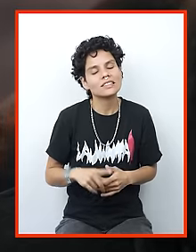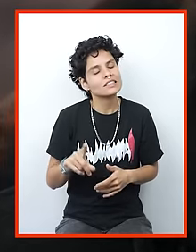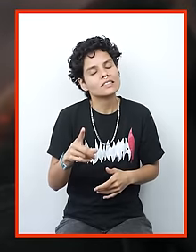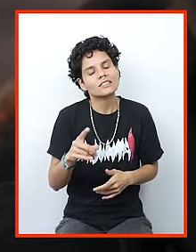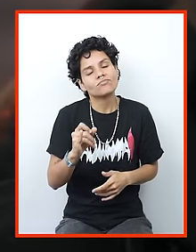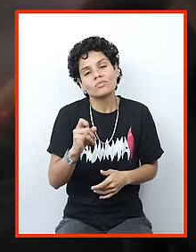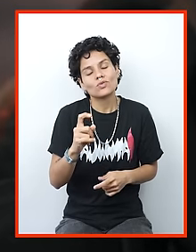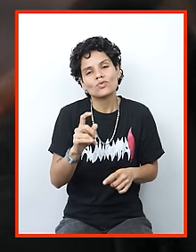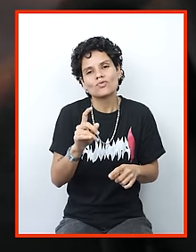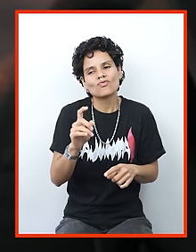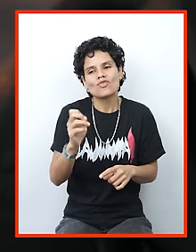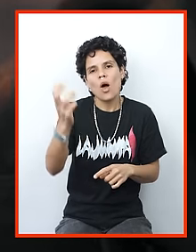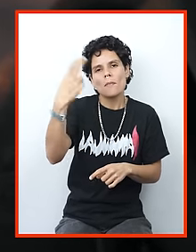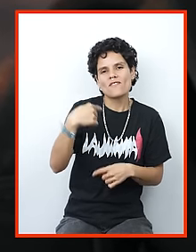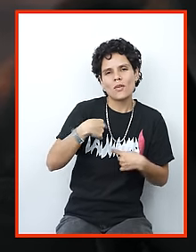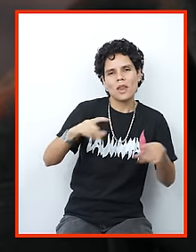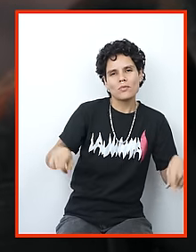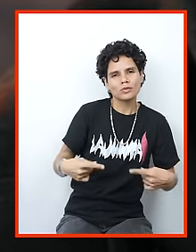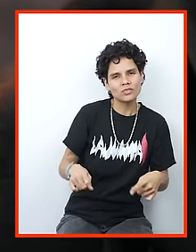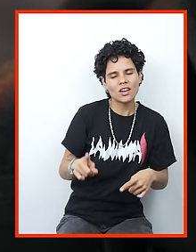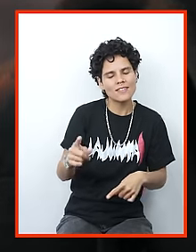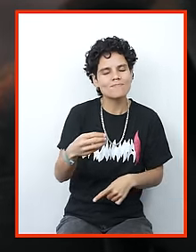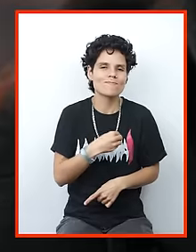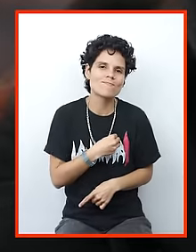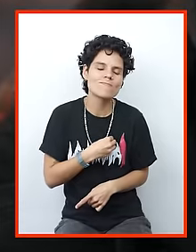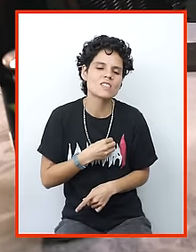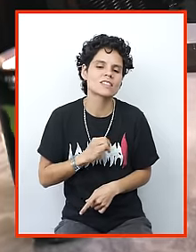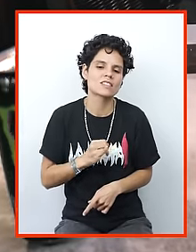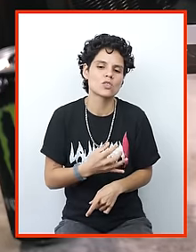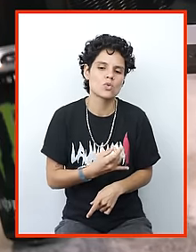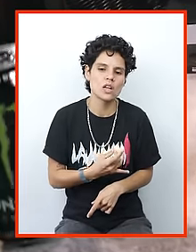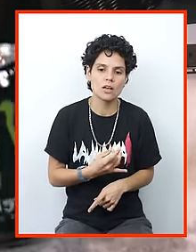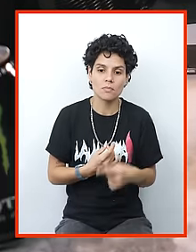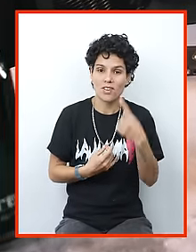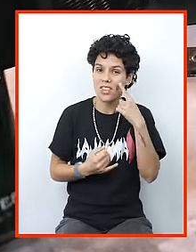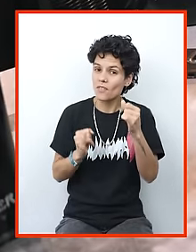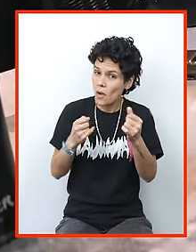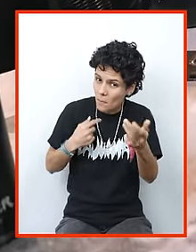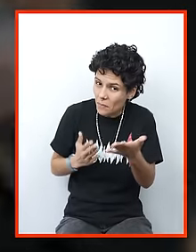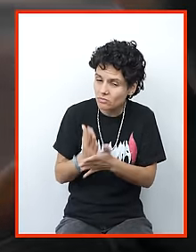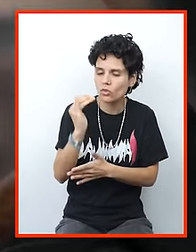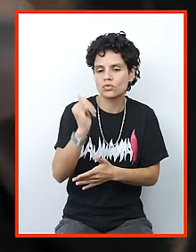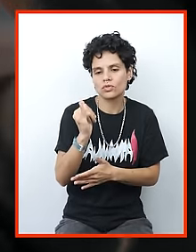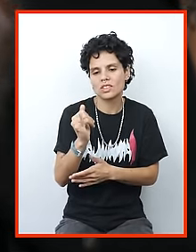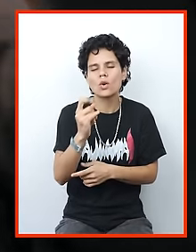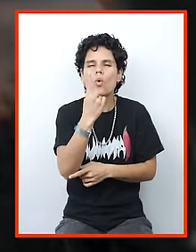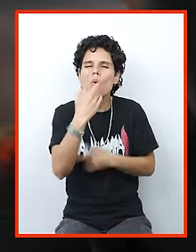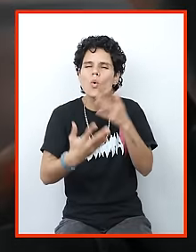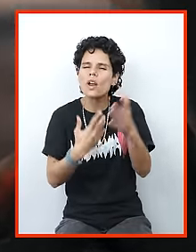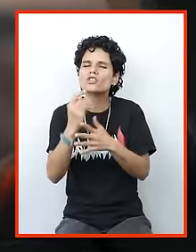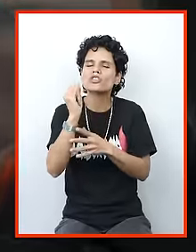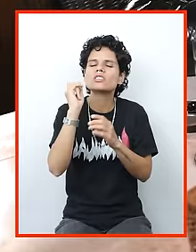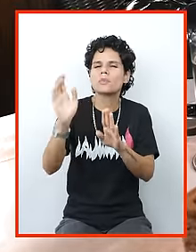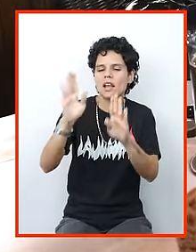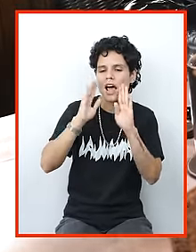de esto. Eso es lo único que me duele, que no pude mostrarle esto. Pero te vio iniciar, sí. Sí, y me acuerdo que alcanzó a escuchar un tema, que sabéis que a mí igual